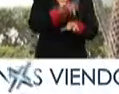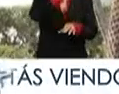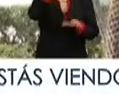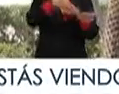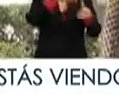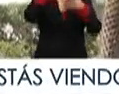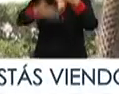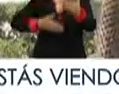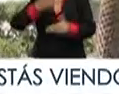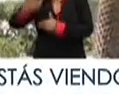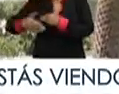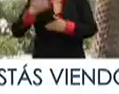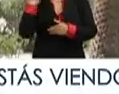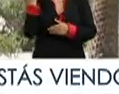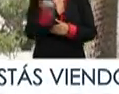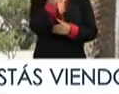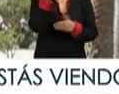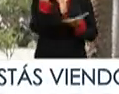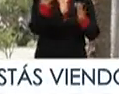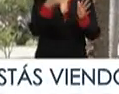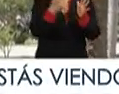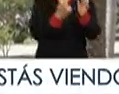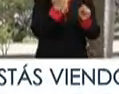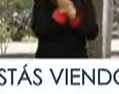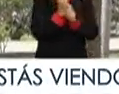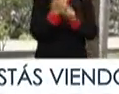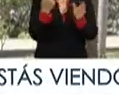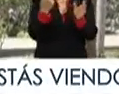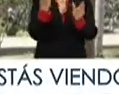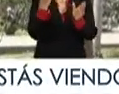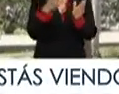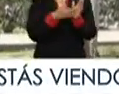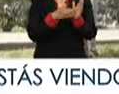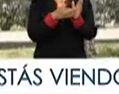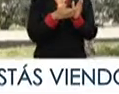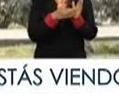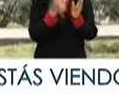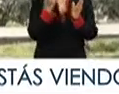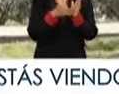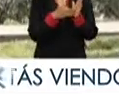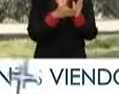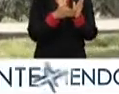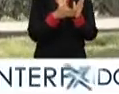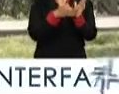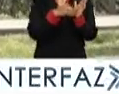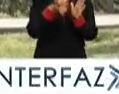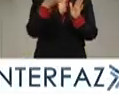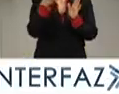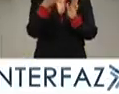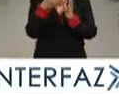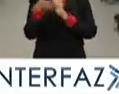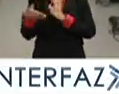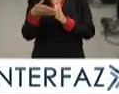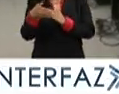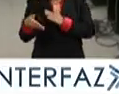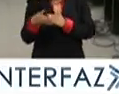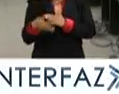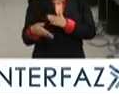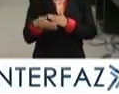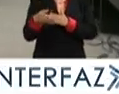adelante, afortunadamente, por allá en la década de 2000, de la década del 2014,